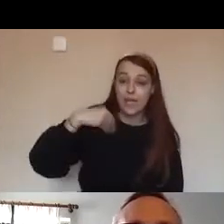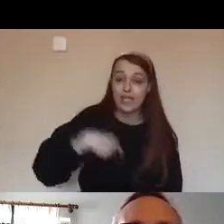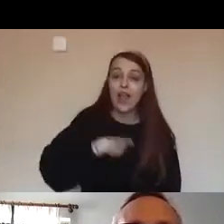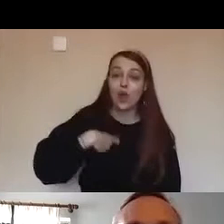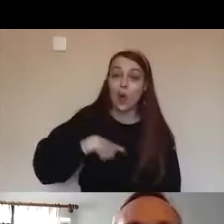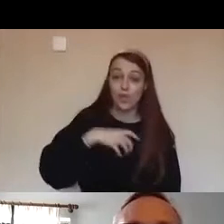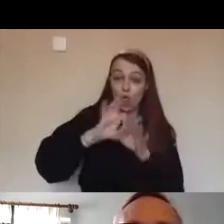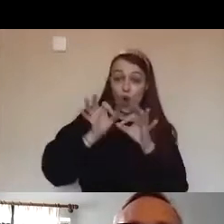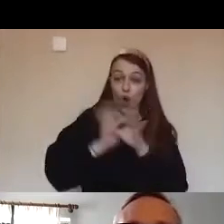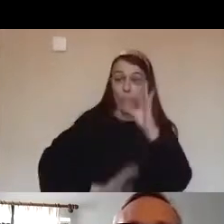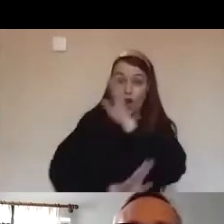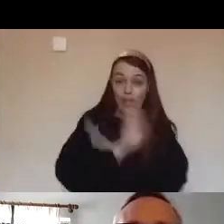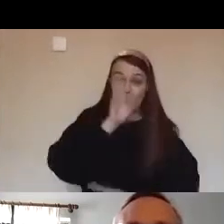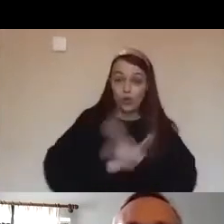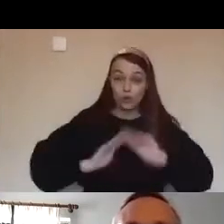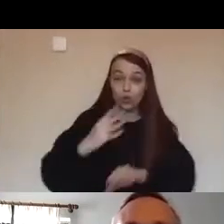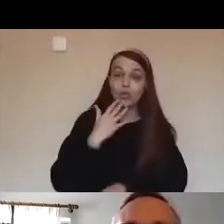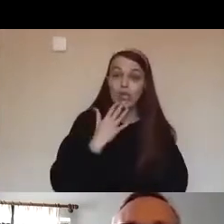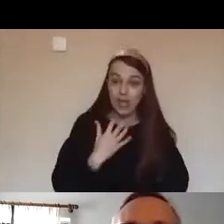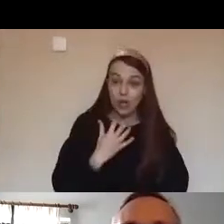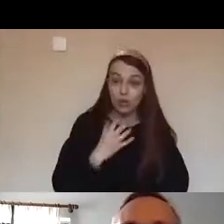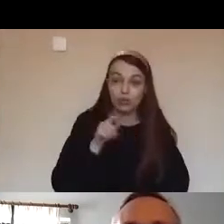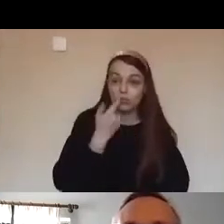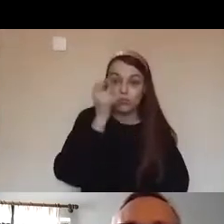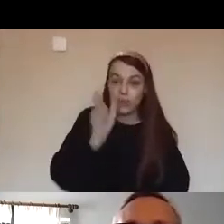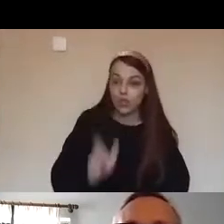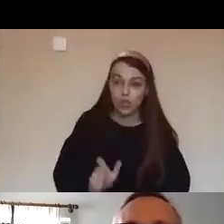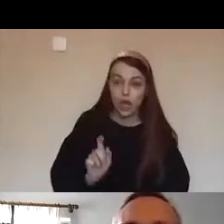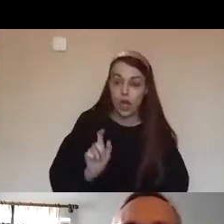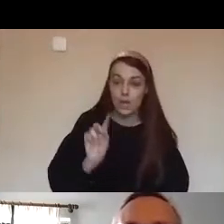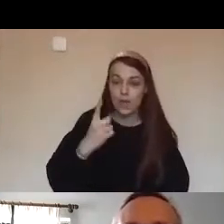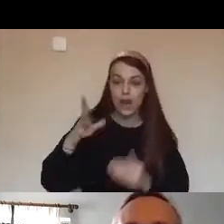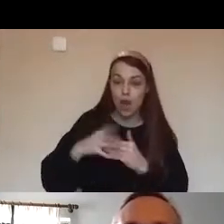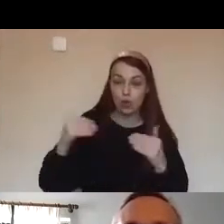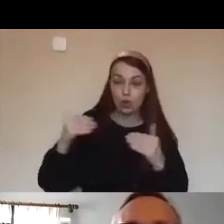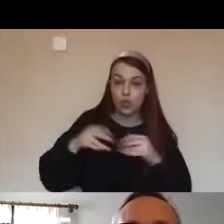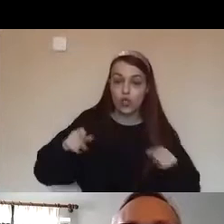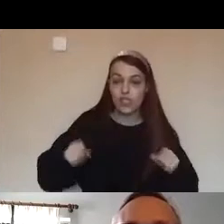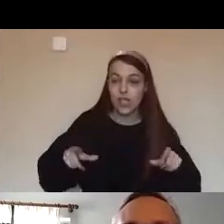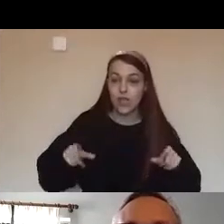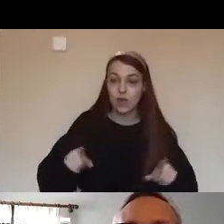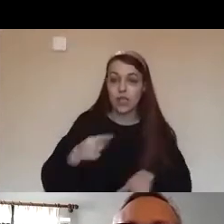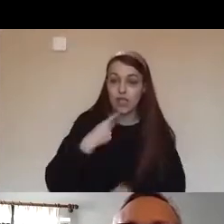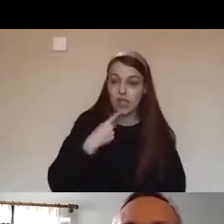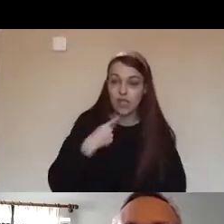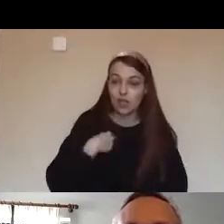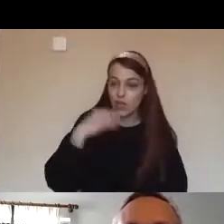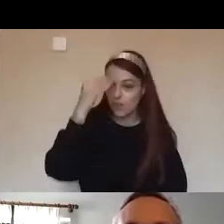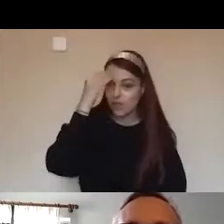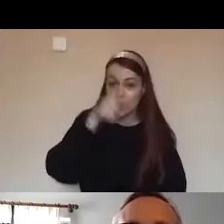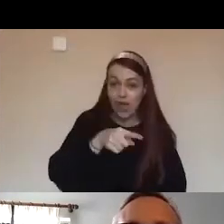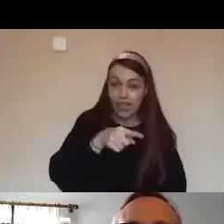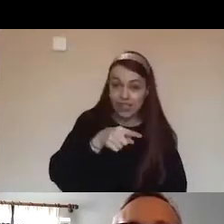Paralímpico Griego, fue uno de los primeros usuarios de silla de ruedas y dijo: creo que esto tenía que hacerse